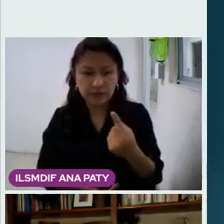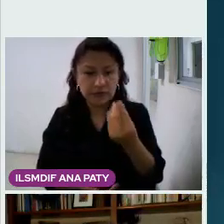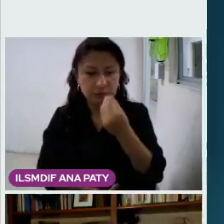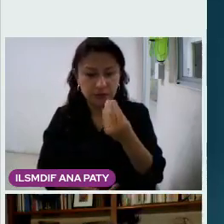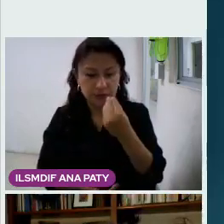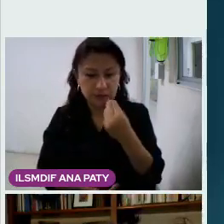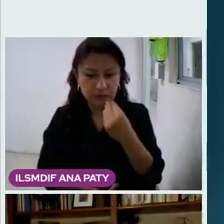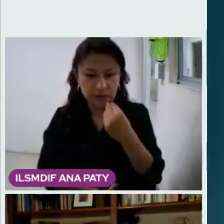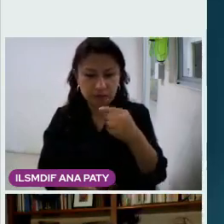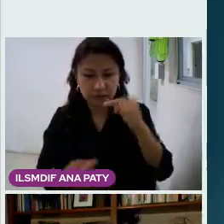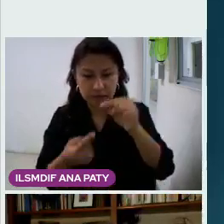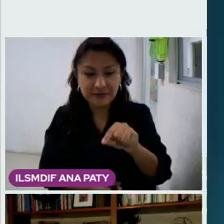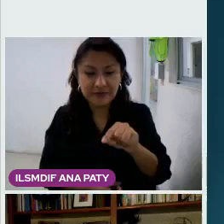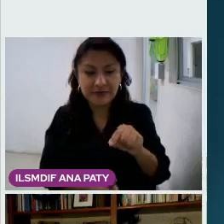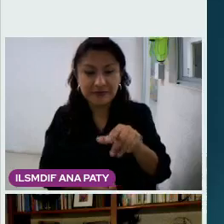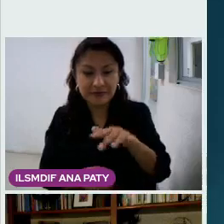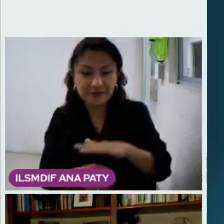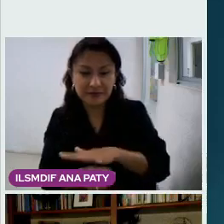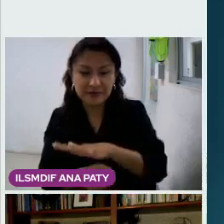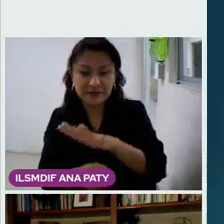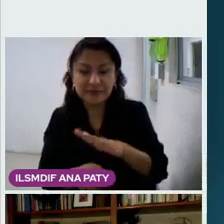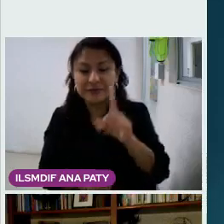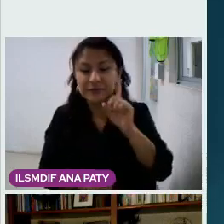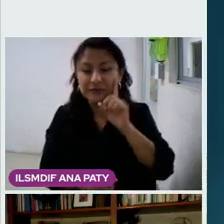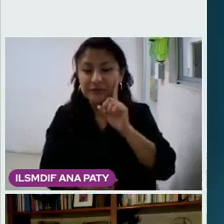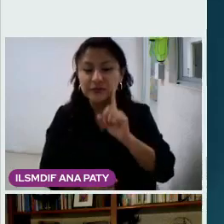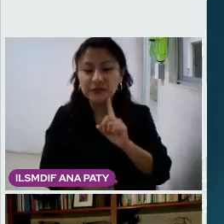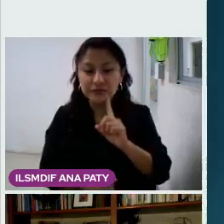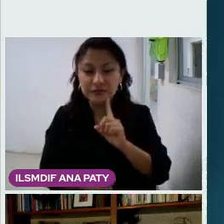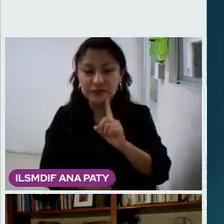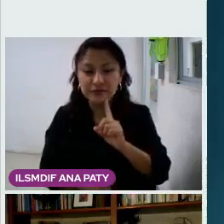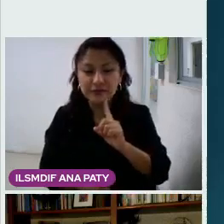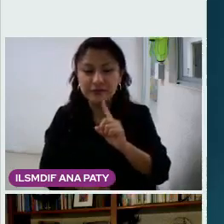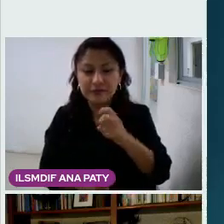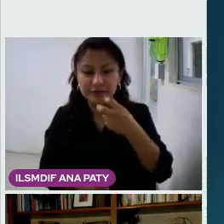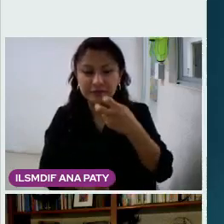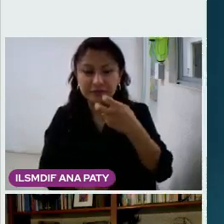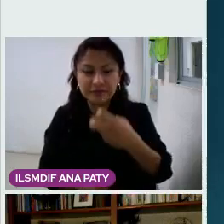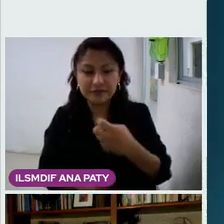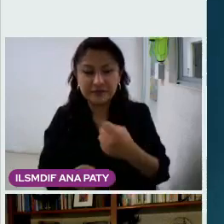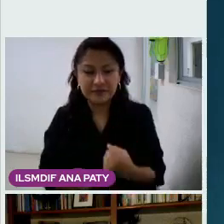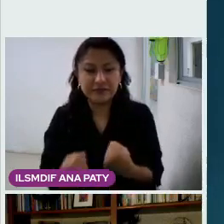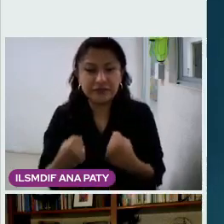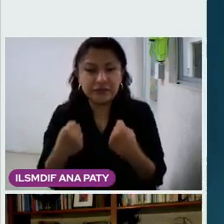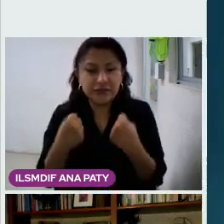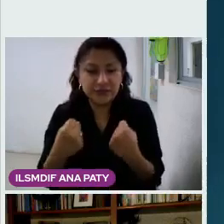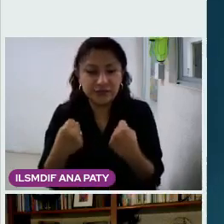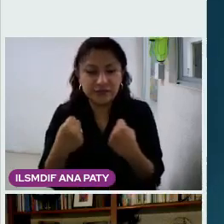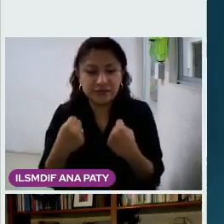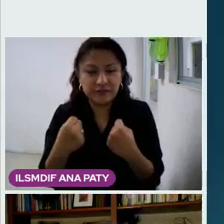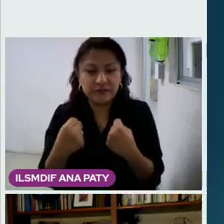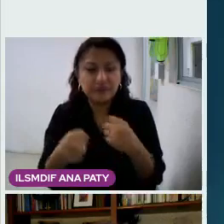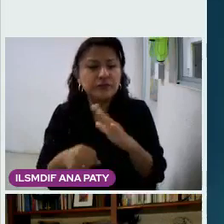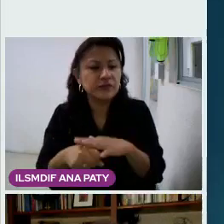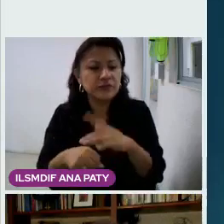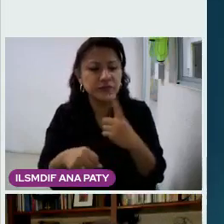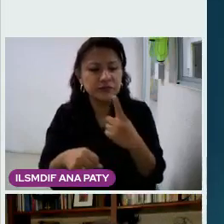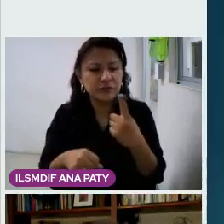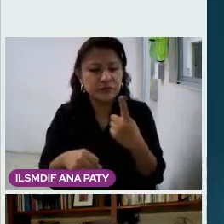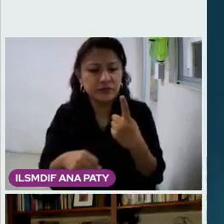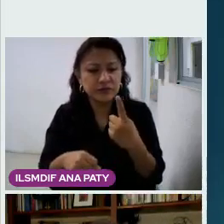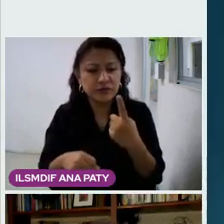cultura. El estudio de la comida y de todos estos hábitos alrededor nos van a hablar muchísimo de nuestra cultura